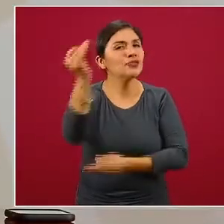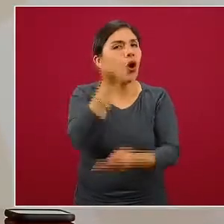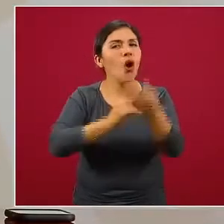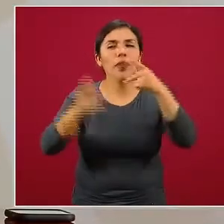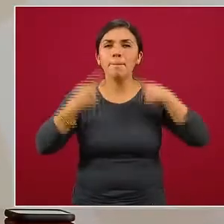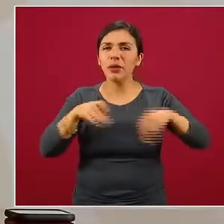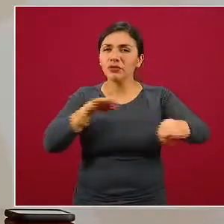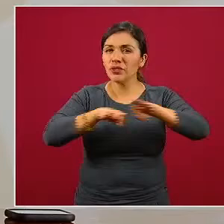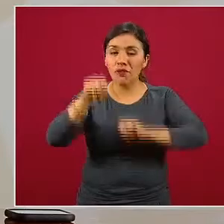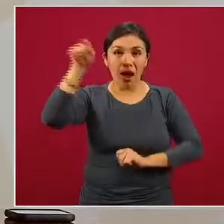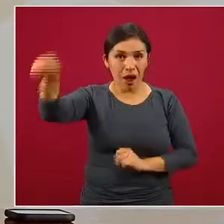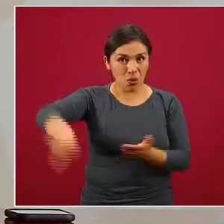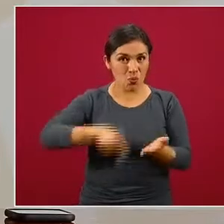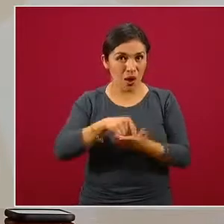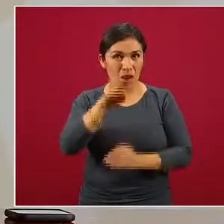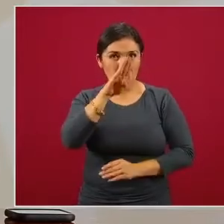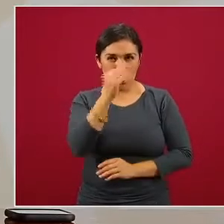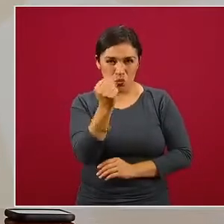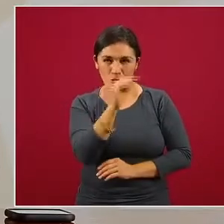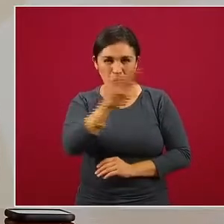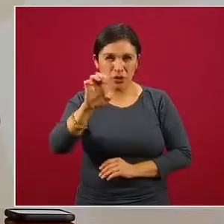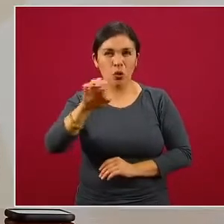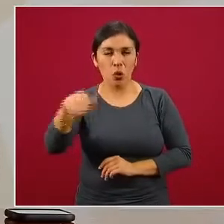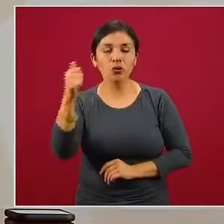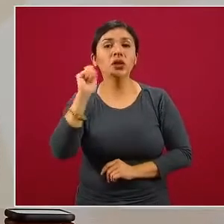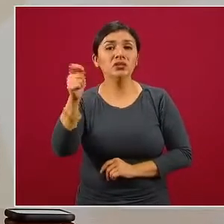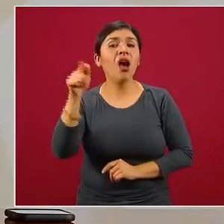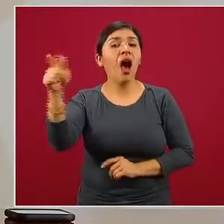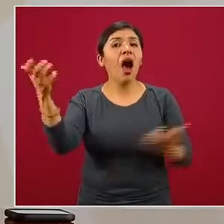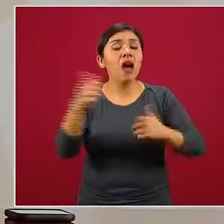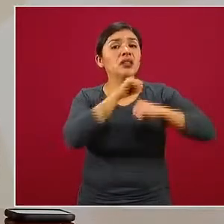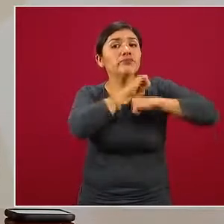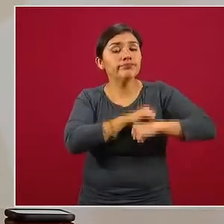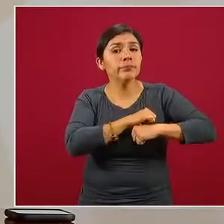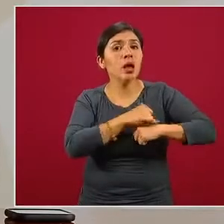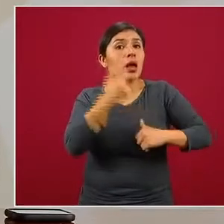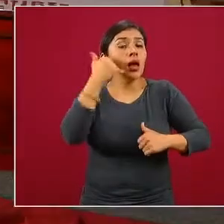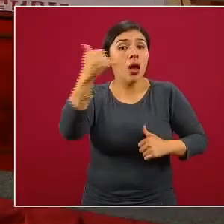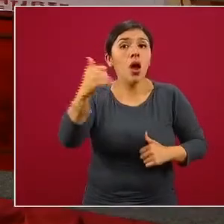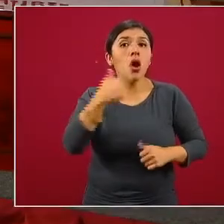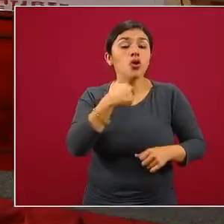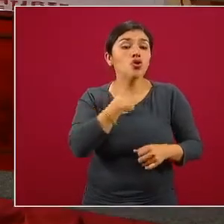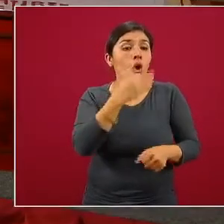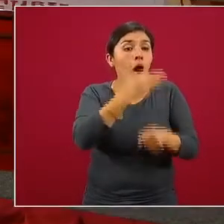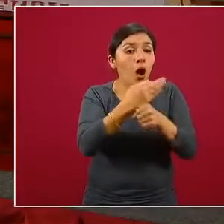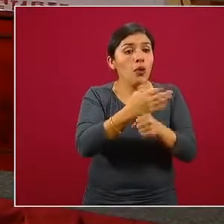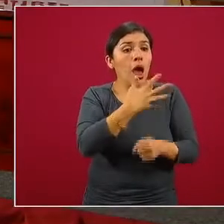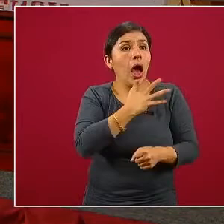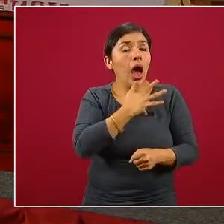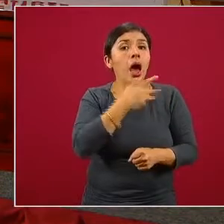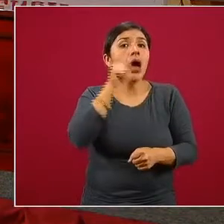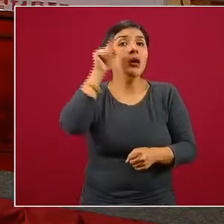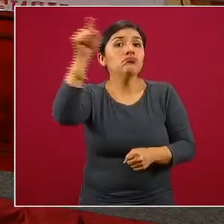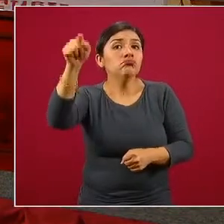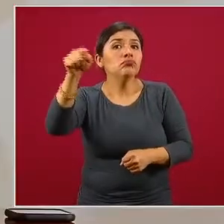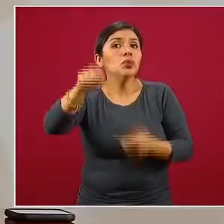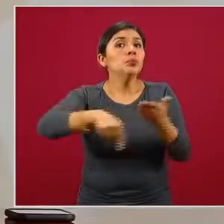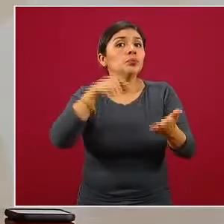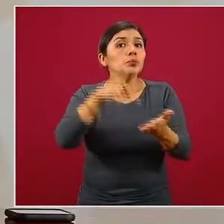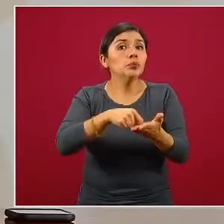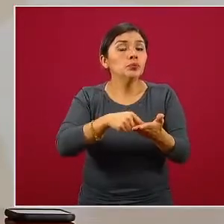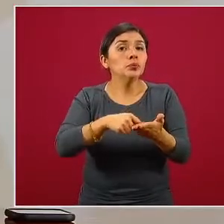los trabajadores de este sistema, es canalizar a la persona y decirle: en este momento puedes encontrar un